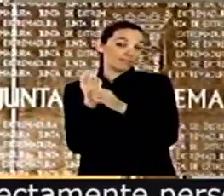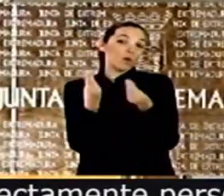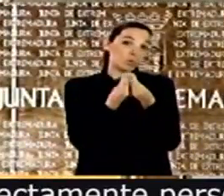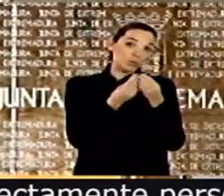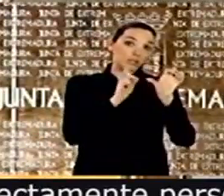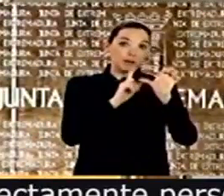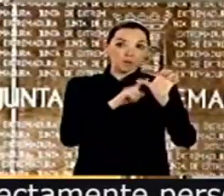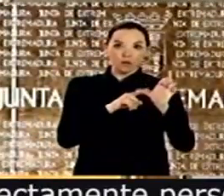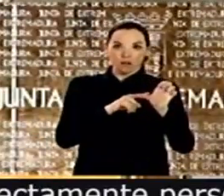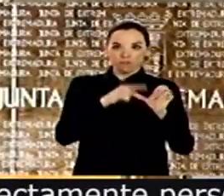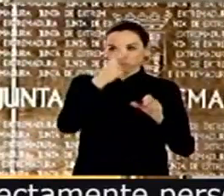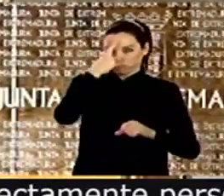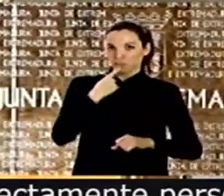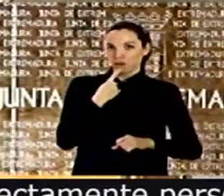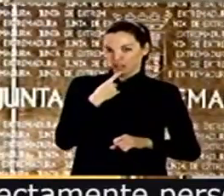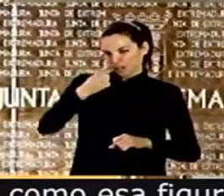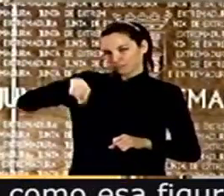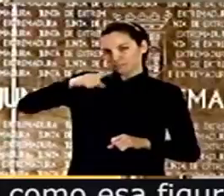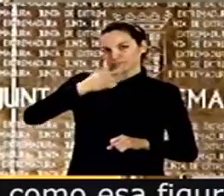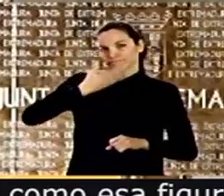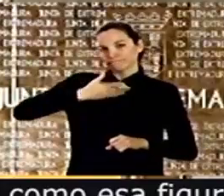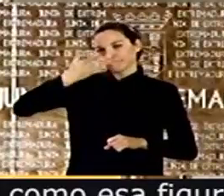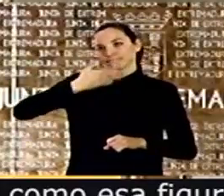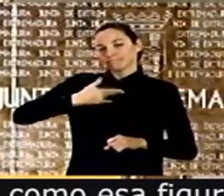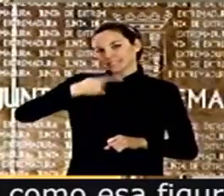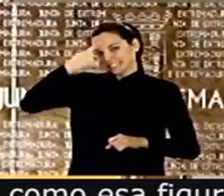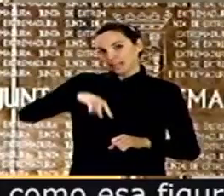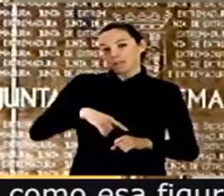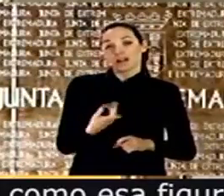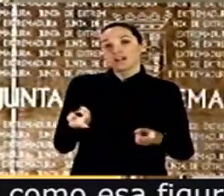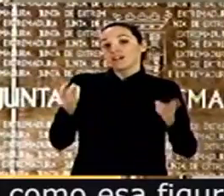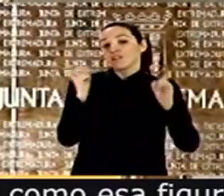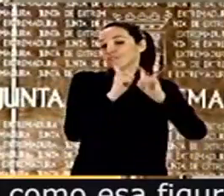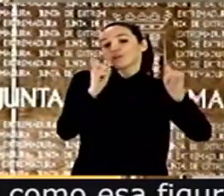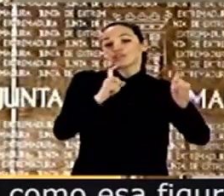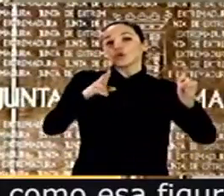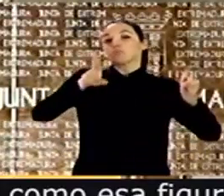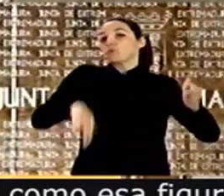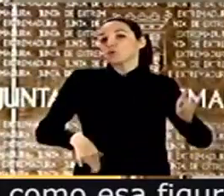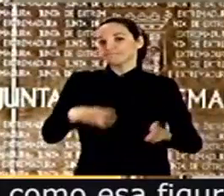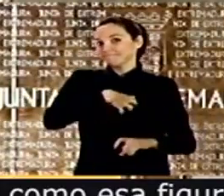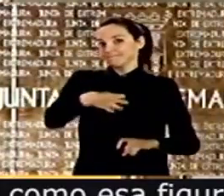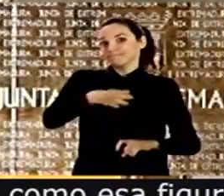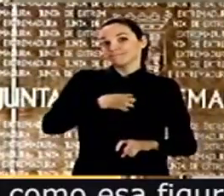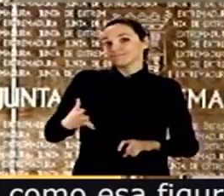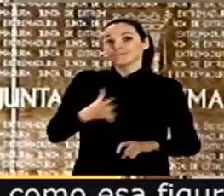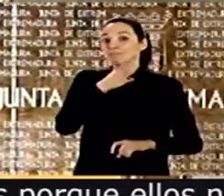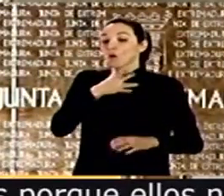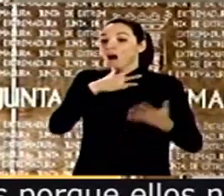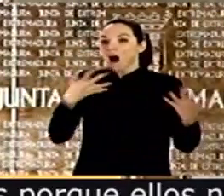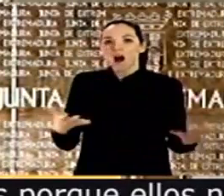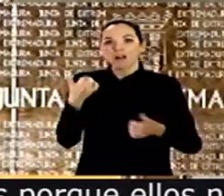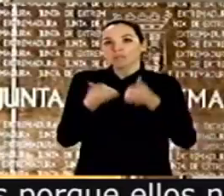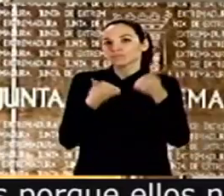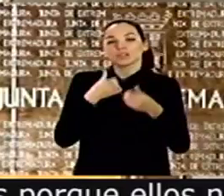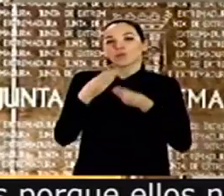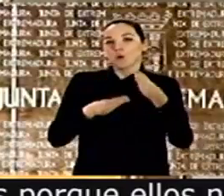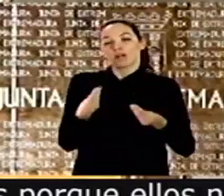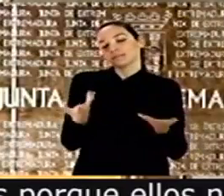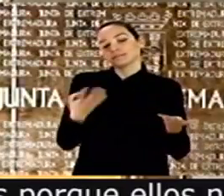la conocéis y existe, y no podrían ser personales docentes porque ellos no tienen esa catalogación actualmente, por lo tanto no